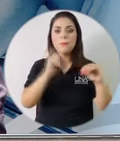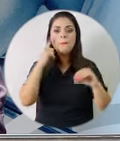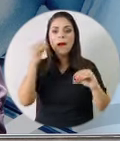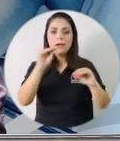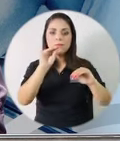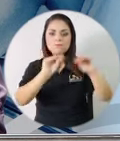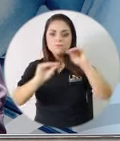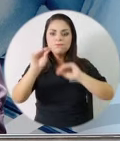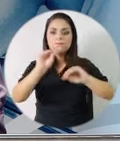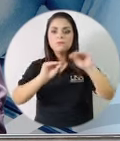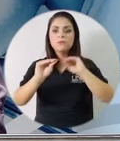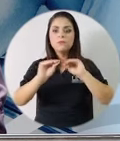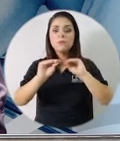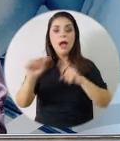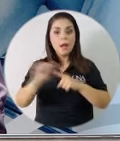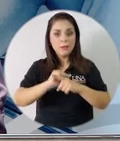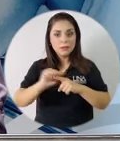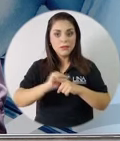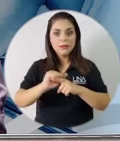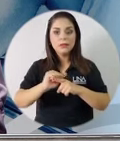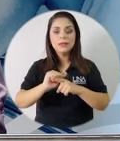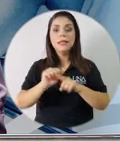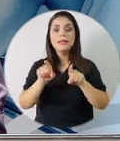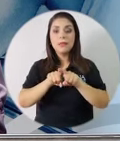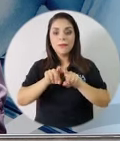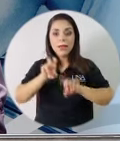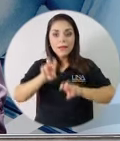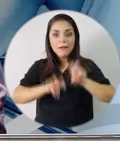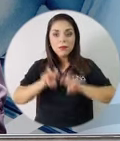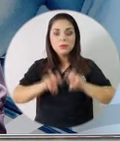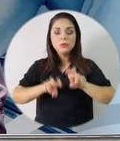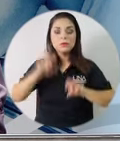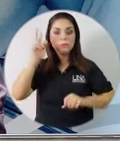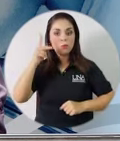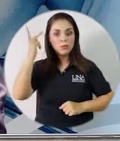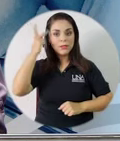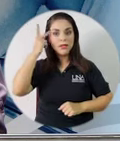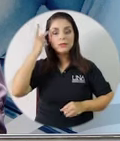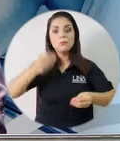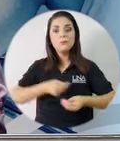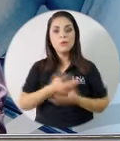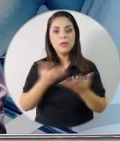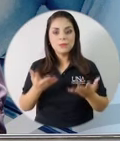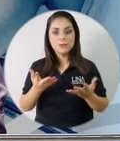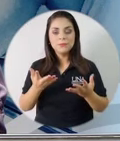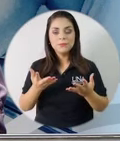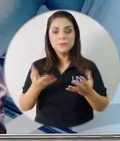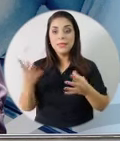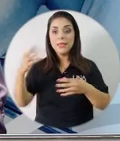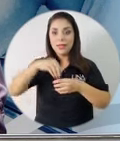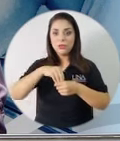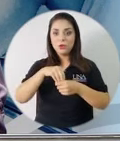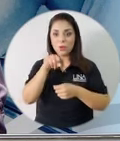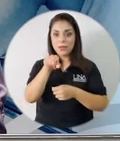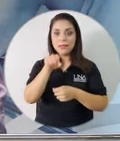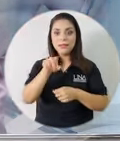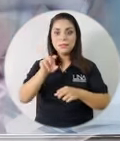formulación, implementación y evaluación de políticas públicas. Y dentro de esas políticas